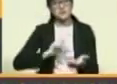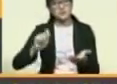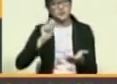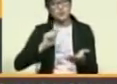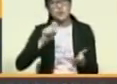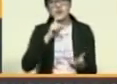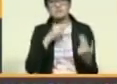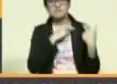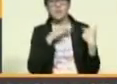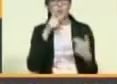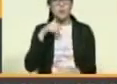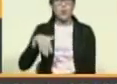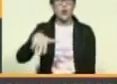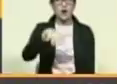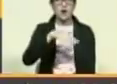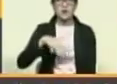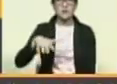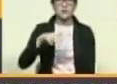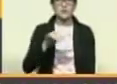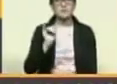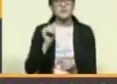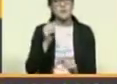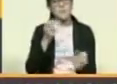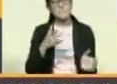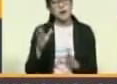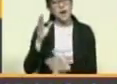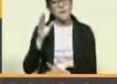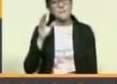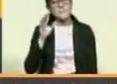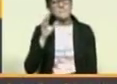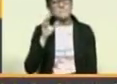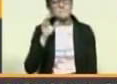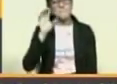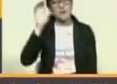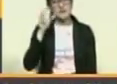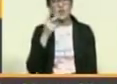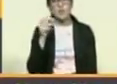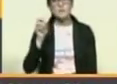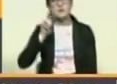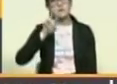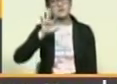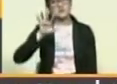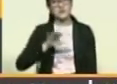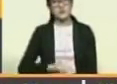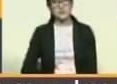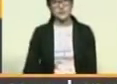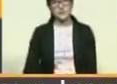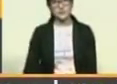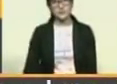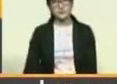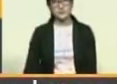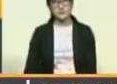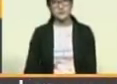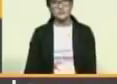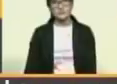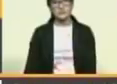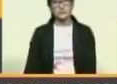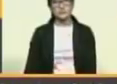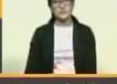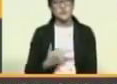pueblo. Es el plan de la patria 2025. Yo le puedo decir, compañeros, el periodista que me